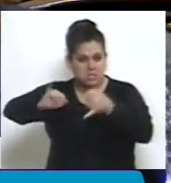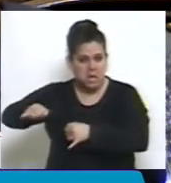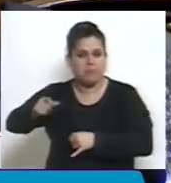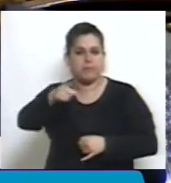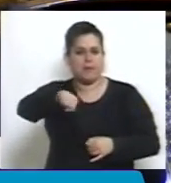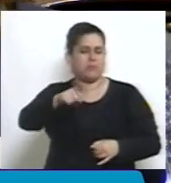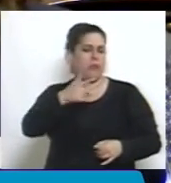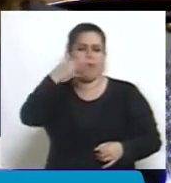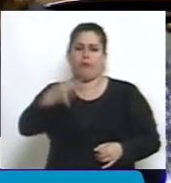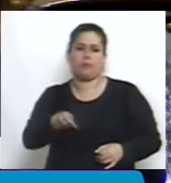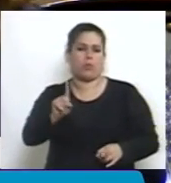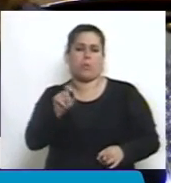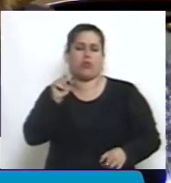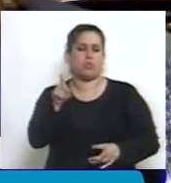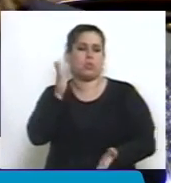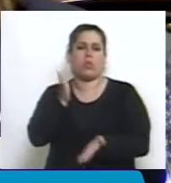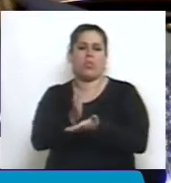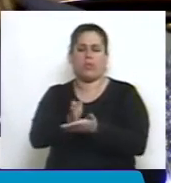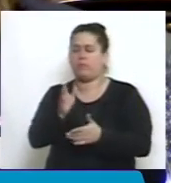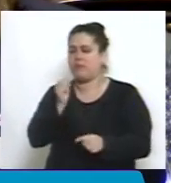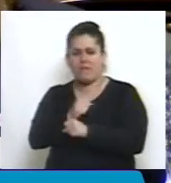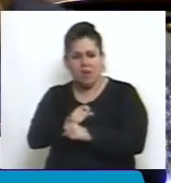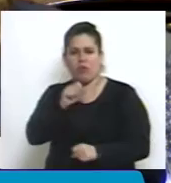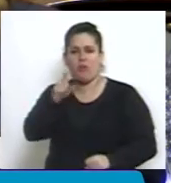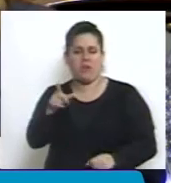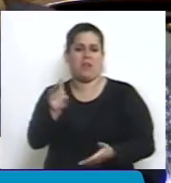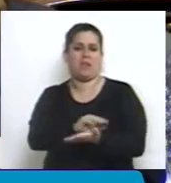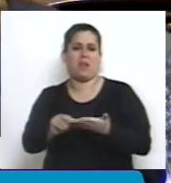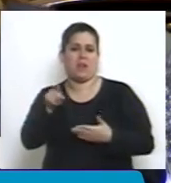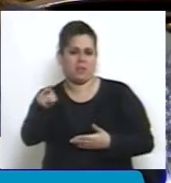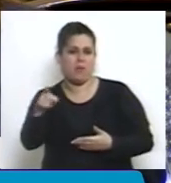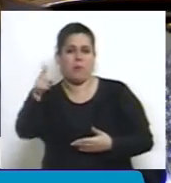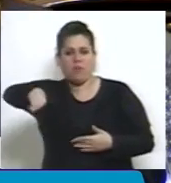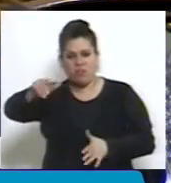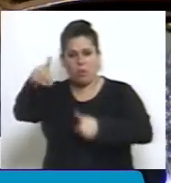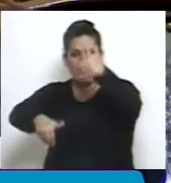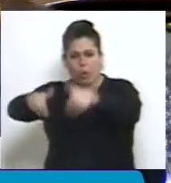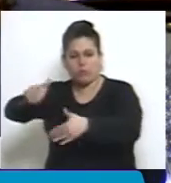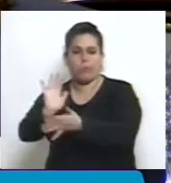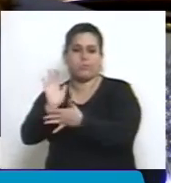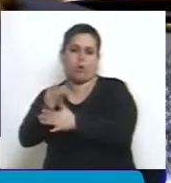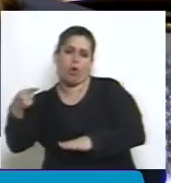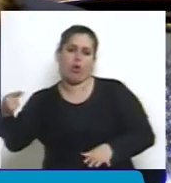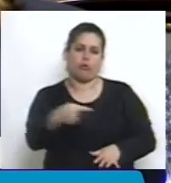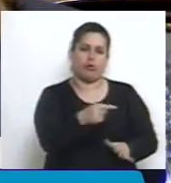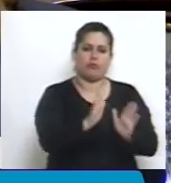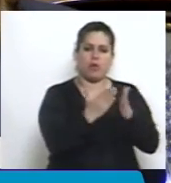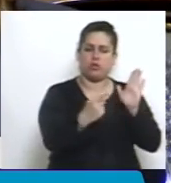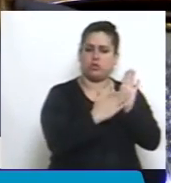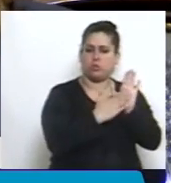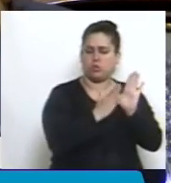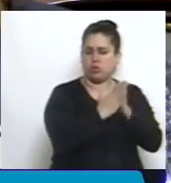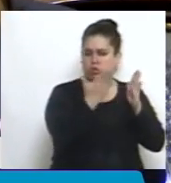están incumpliendo sus deberes legislativos, porque están votando en contra de lo que establece la